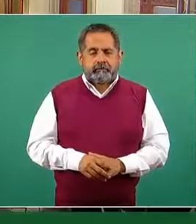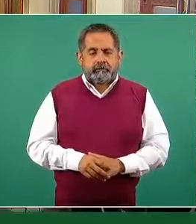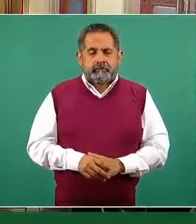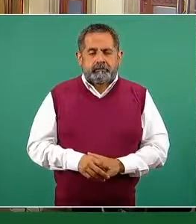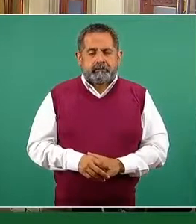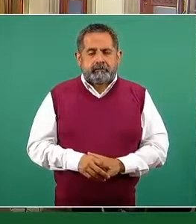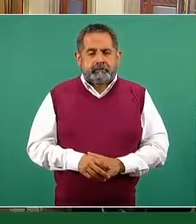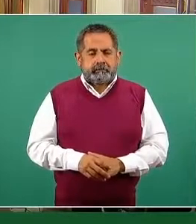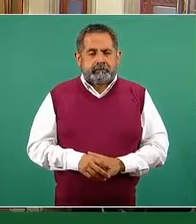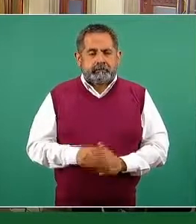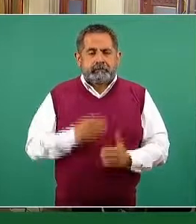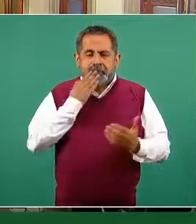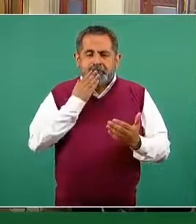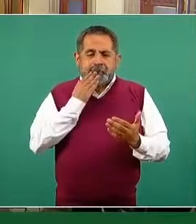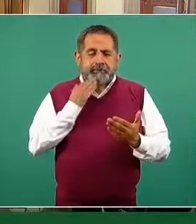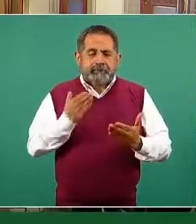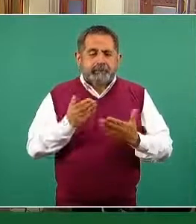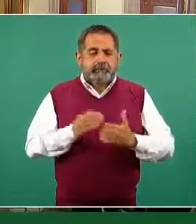Bien,